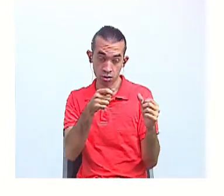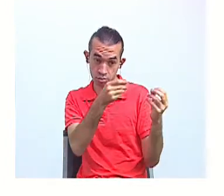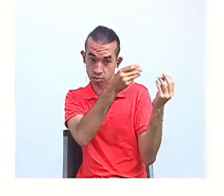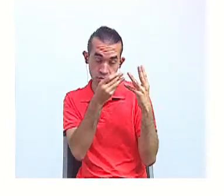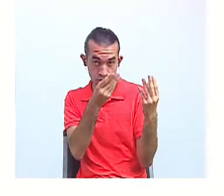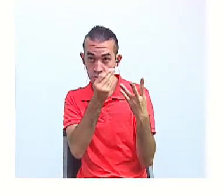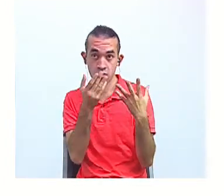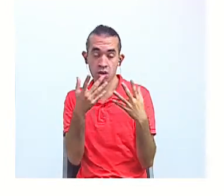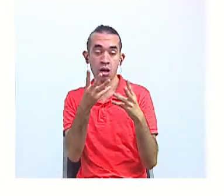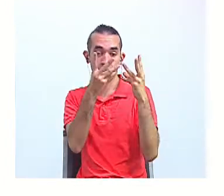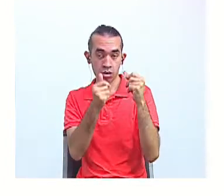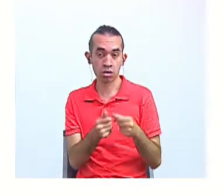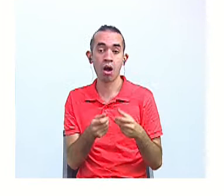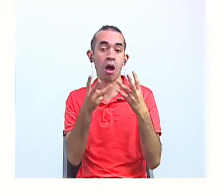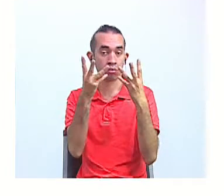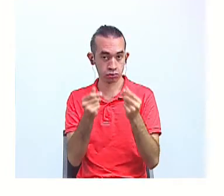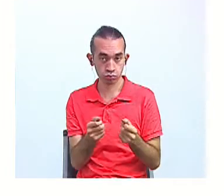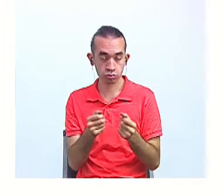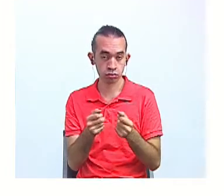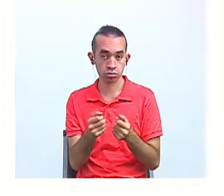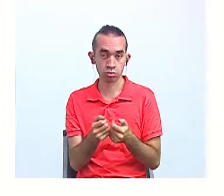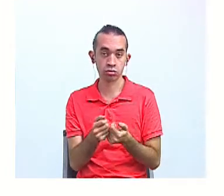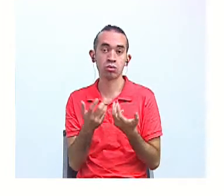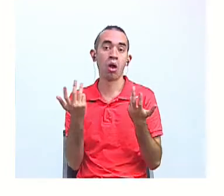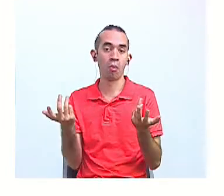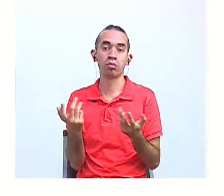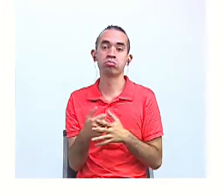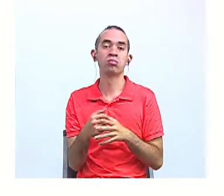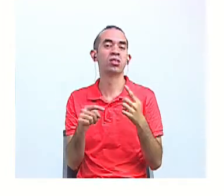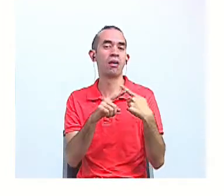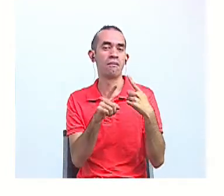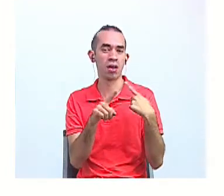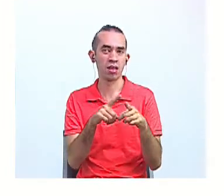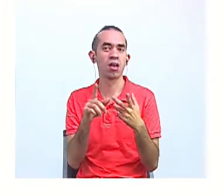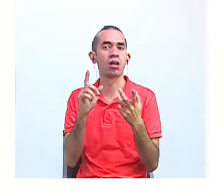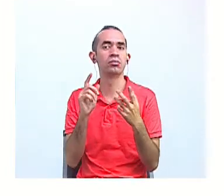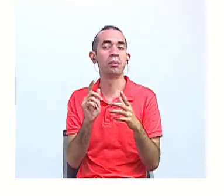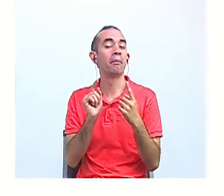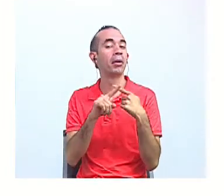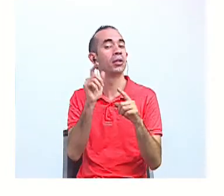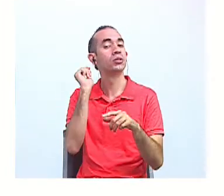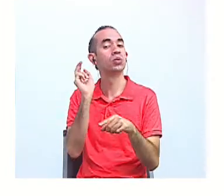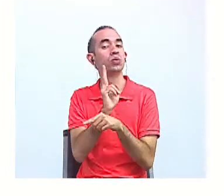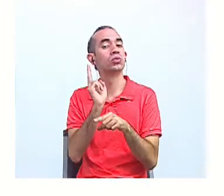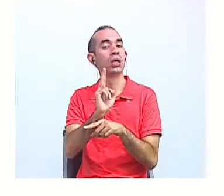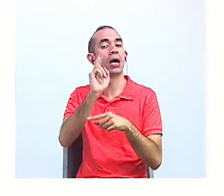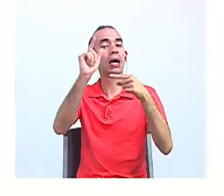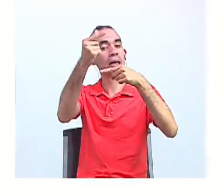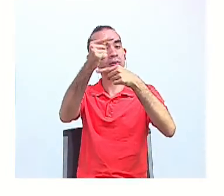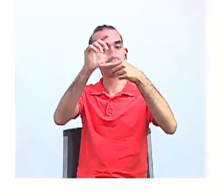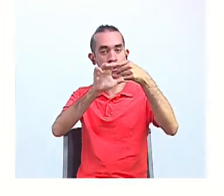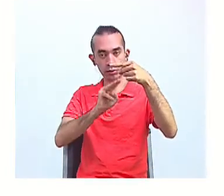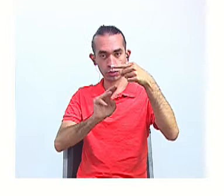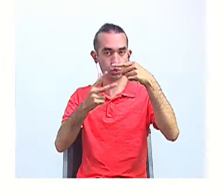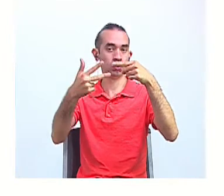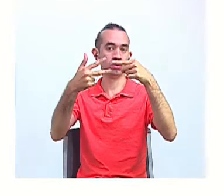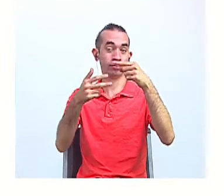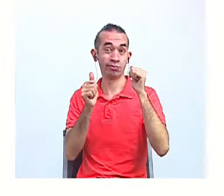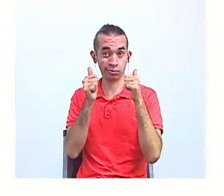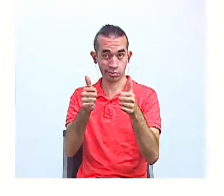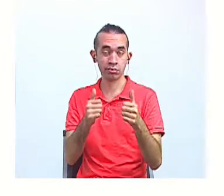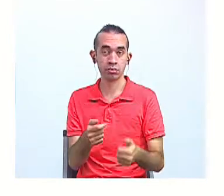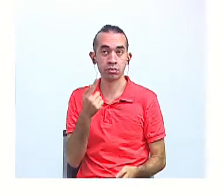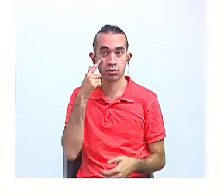realizar entonces cálculos obteniendo las unidades de medida en gramos por centímetro cúbico. Muy bien.